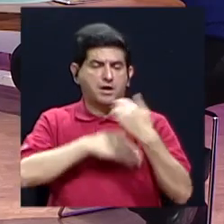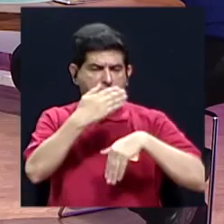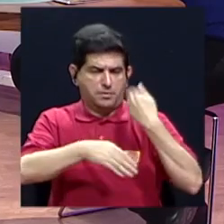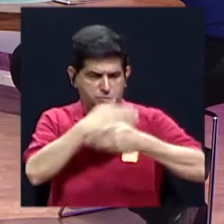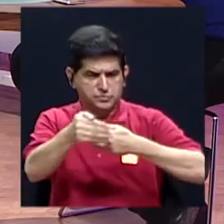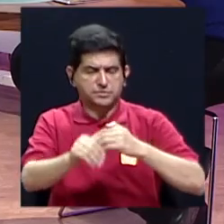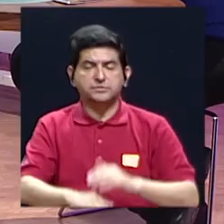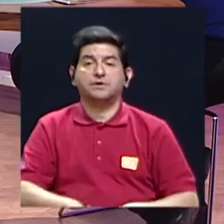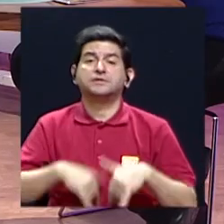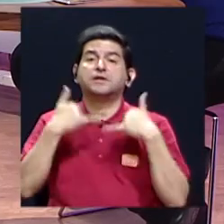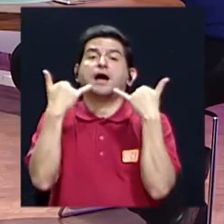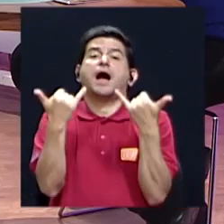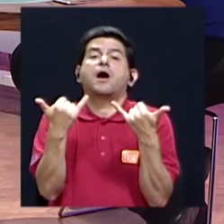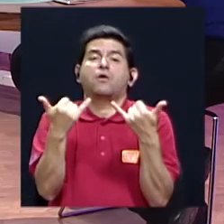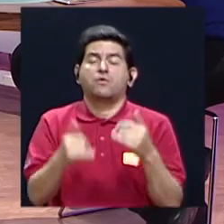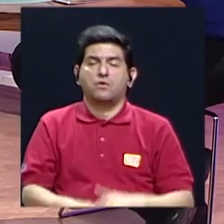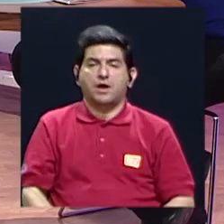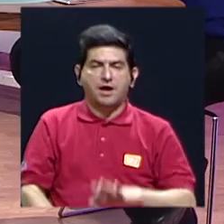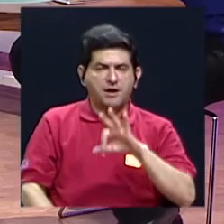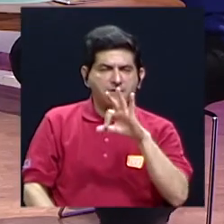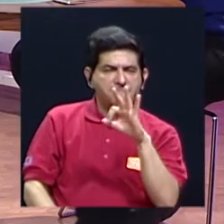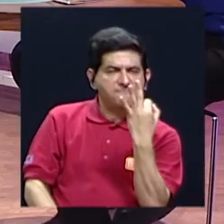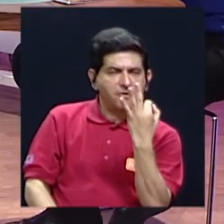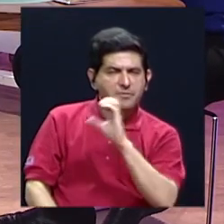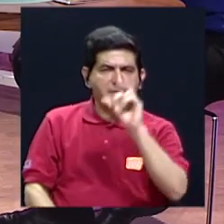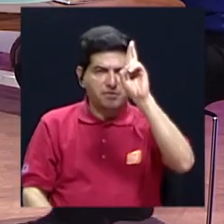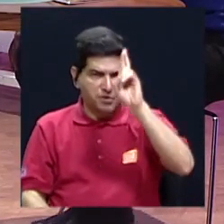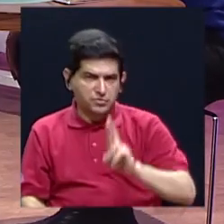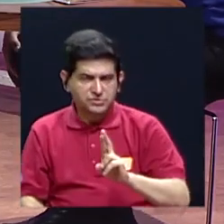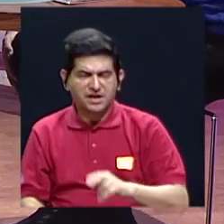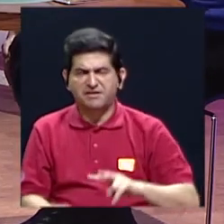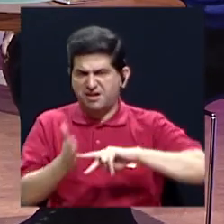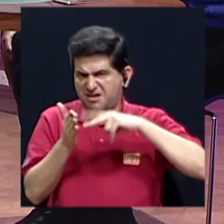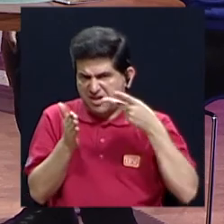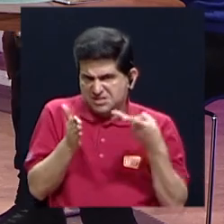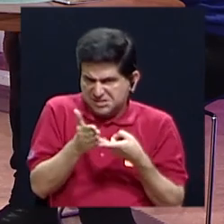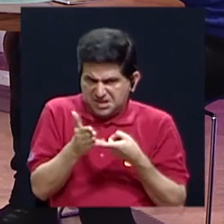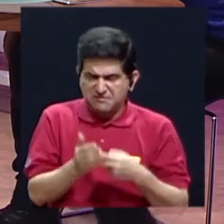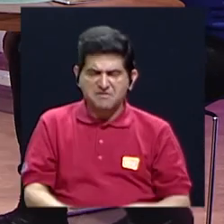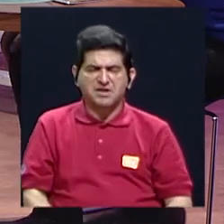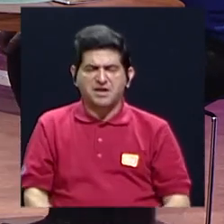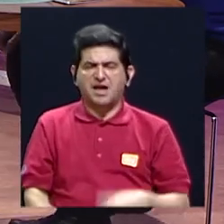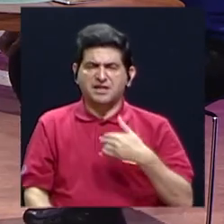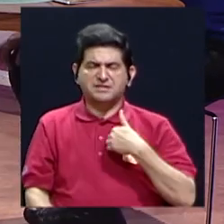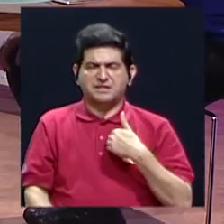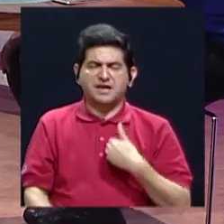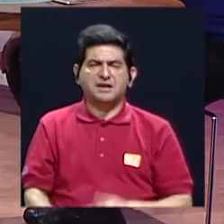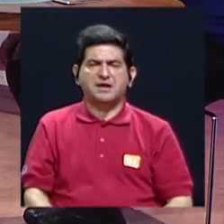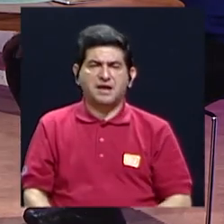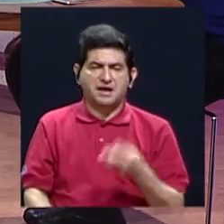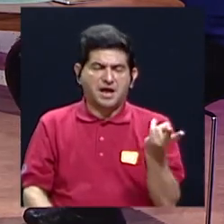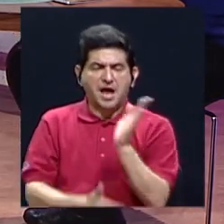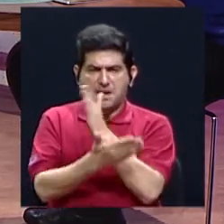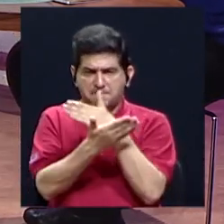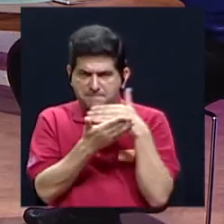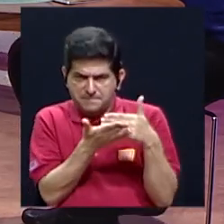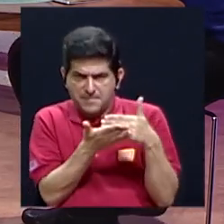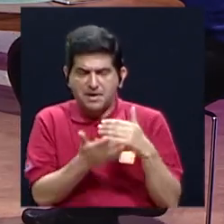¿verdad? Ahora, si a la tica se entiende que debe existir una disposición de las partes que